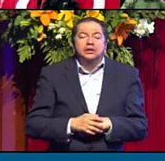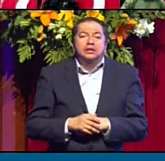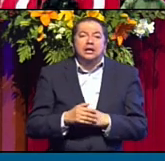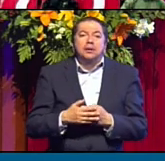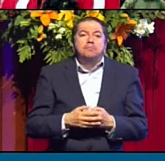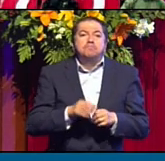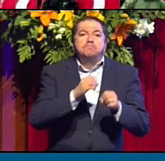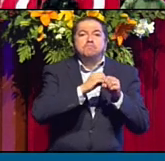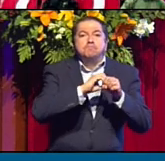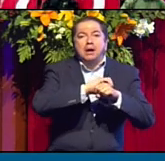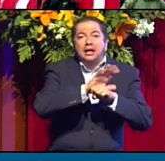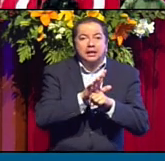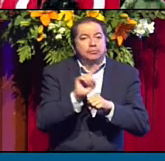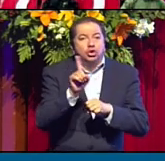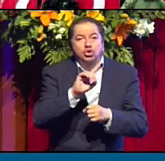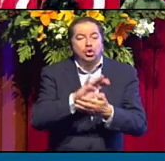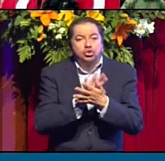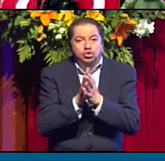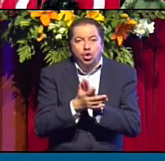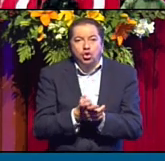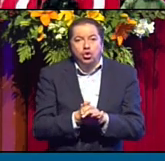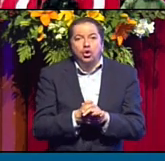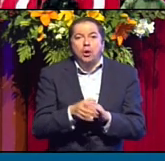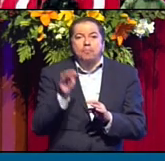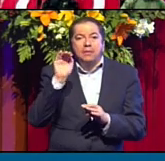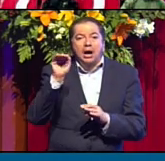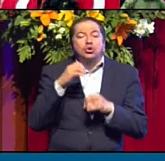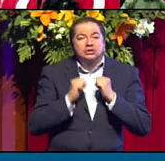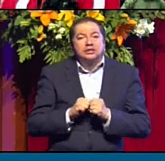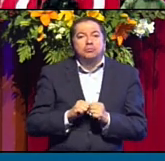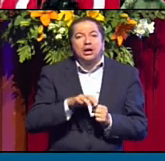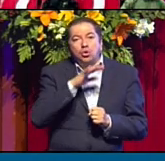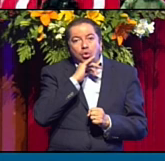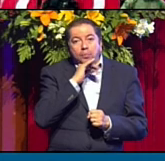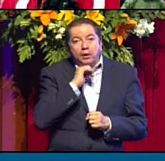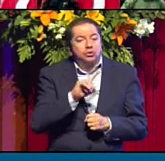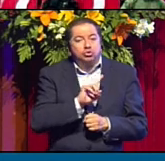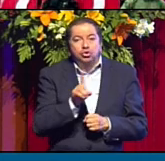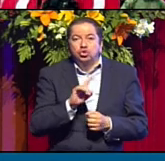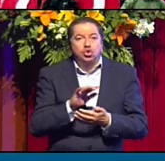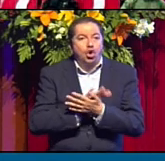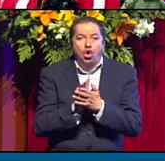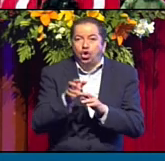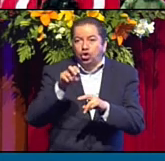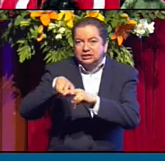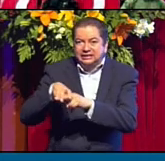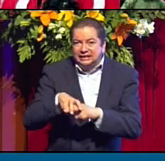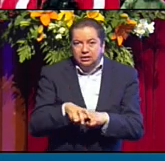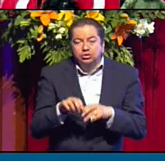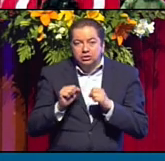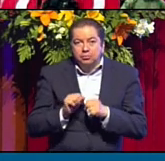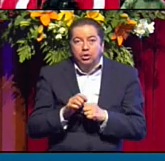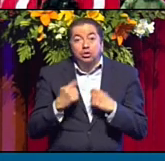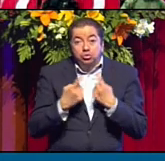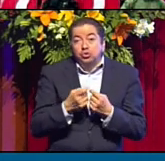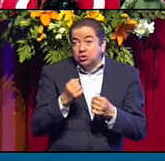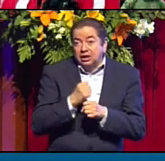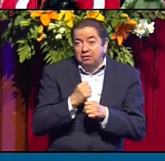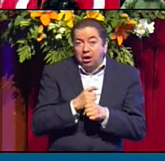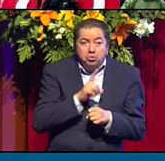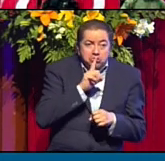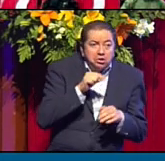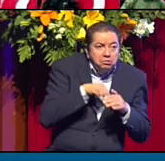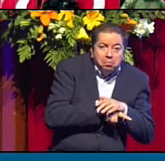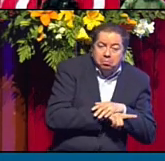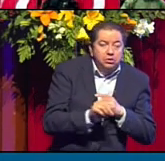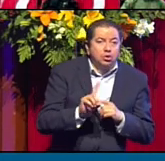pueden ver, no todos los bancos se podían ocupar, no todas las butacas se podían ocupar, pero estábamos trabajando en pandemia, no nos escondimos de la